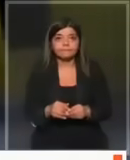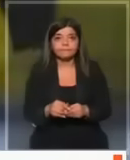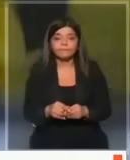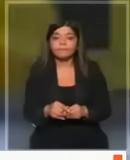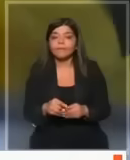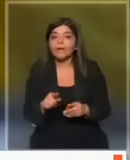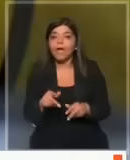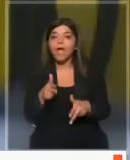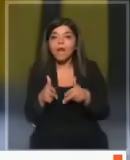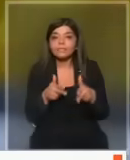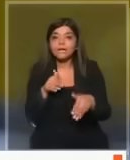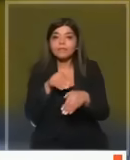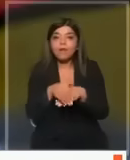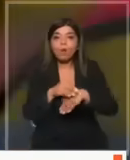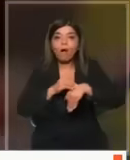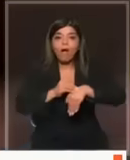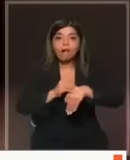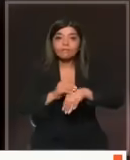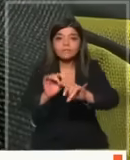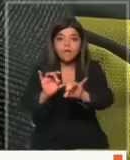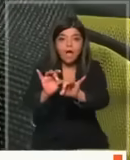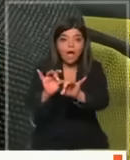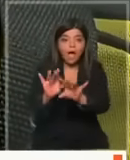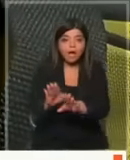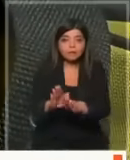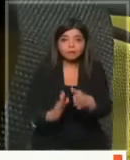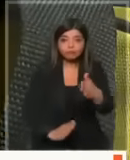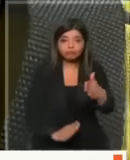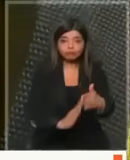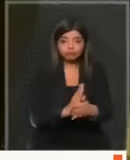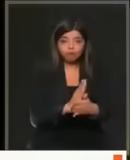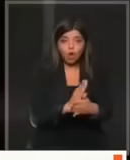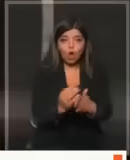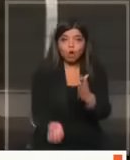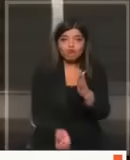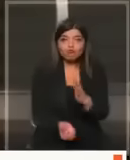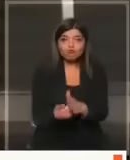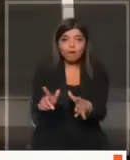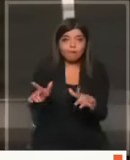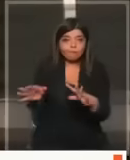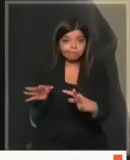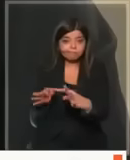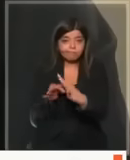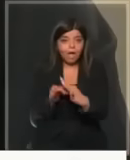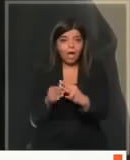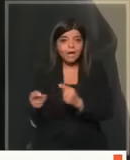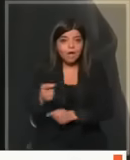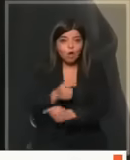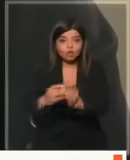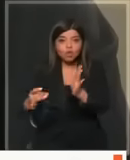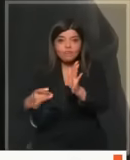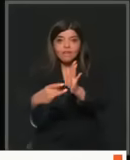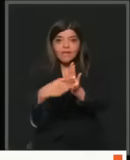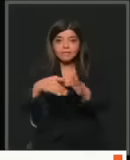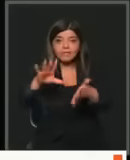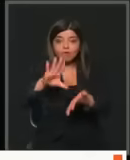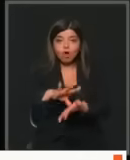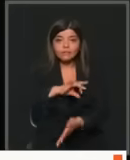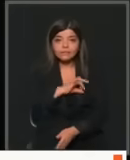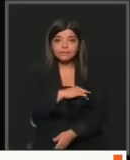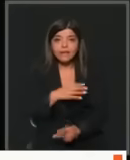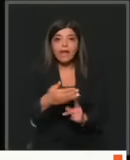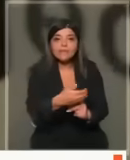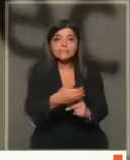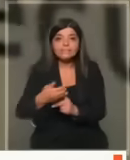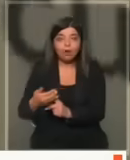Es que el Tren de Aragua notificaba así que comenzaba a operar bajo una nueva unidad de negocio delictivo en nuestro país. El secuestro,